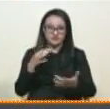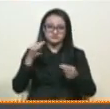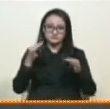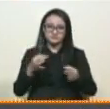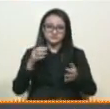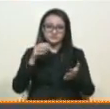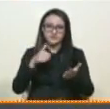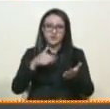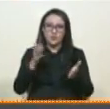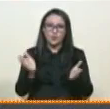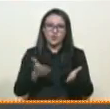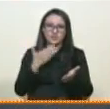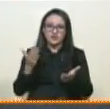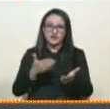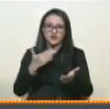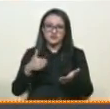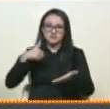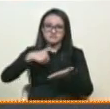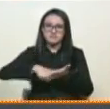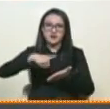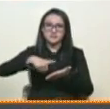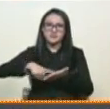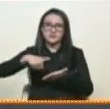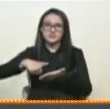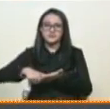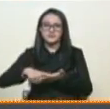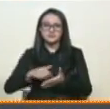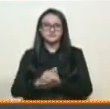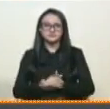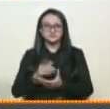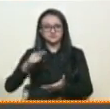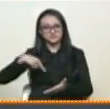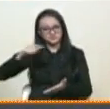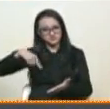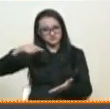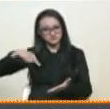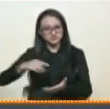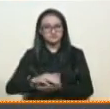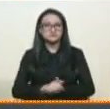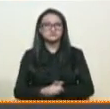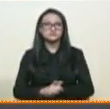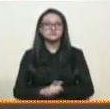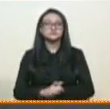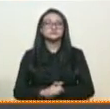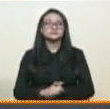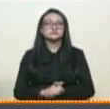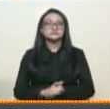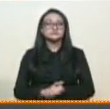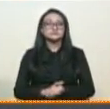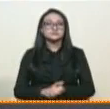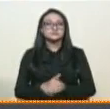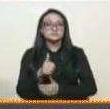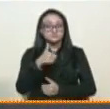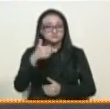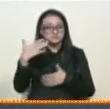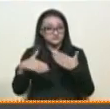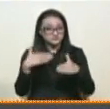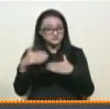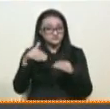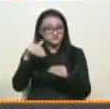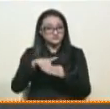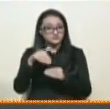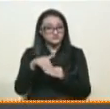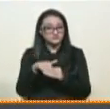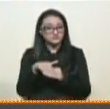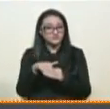correctamente en esos cuadernos de votación, conjuntamente con el tablamesa que se hace para cada uno de los procesos electorales.